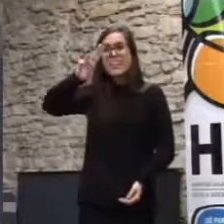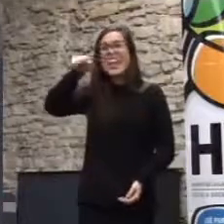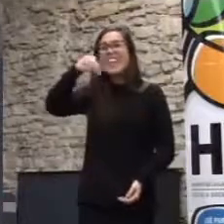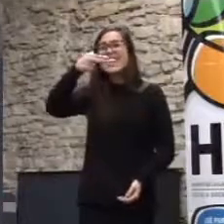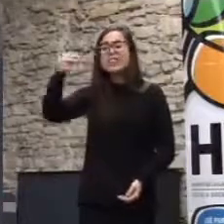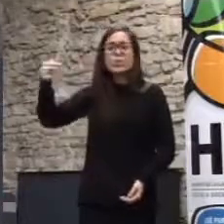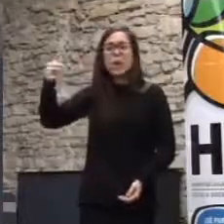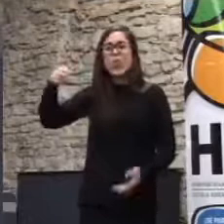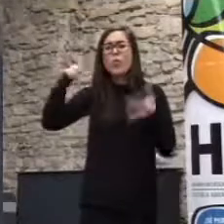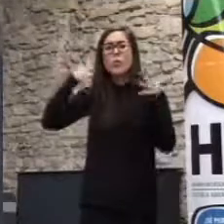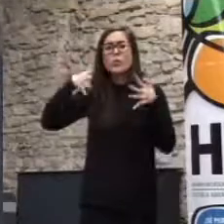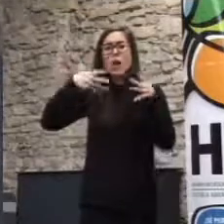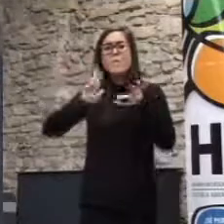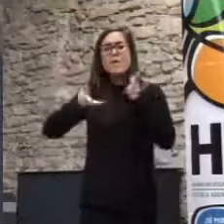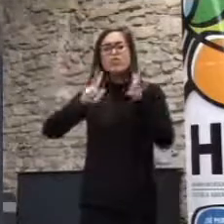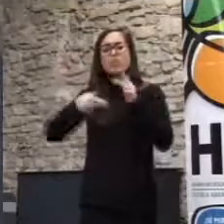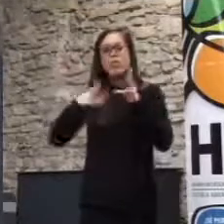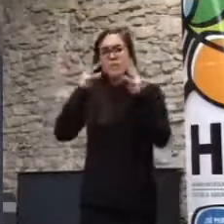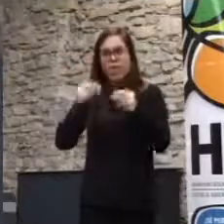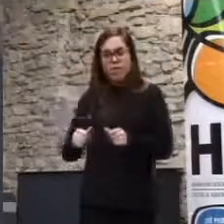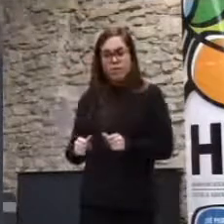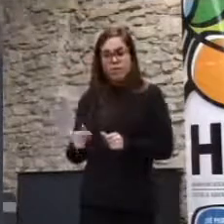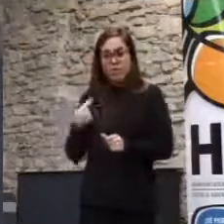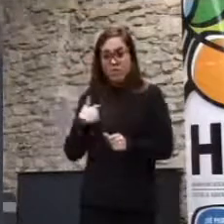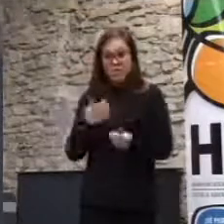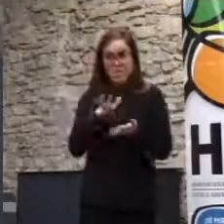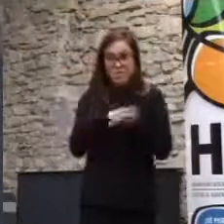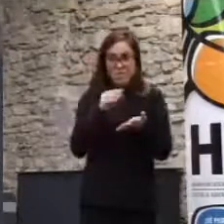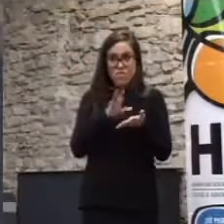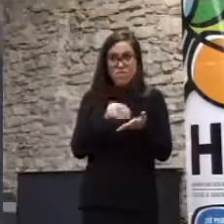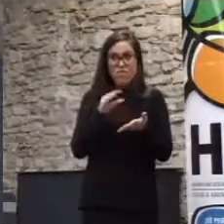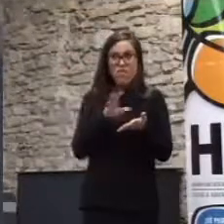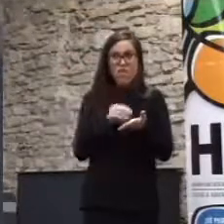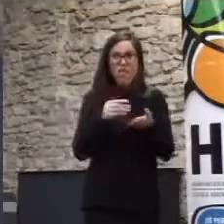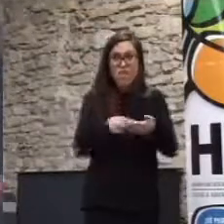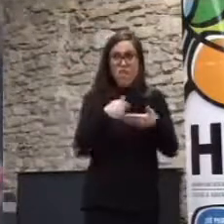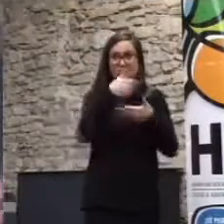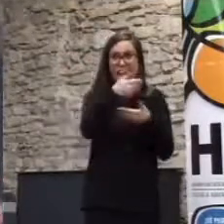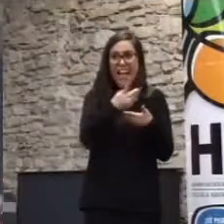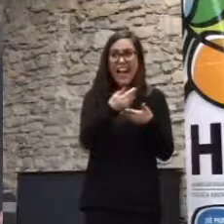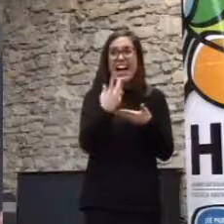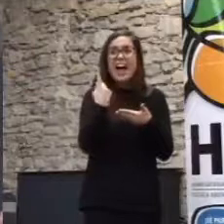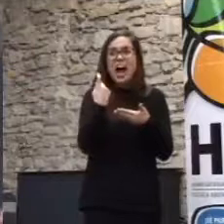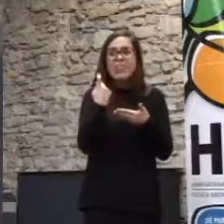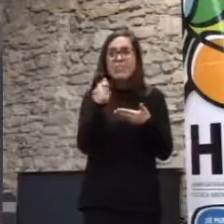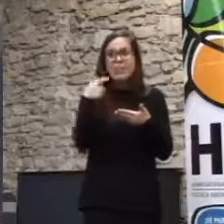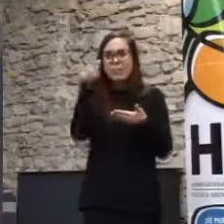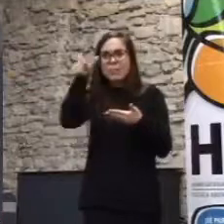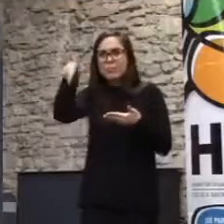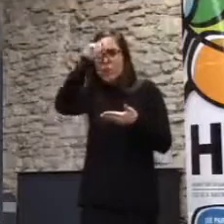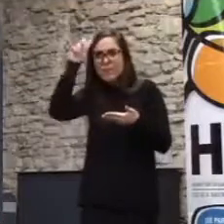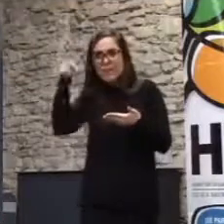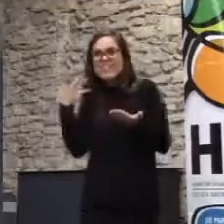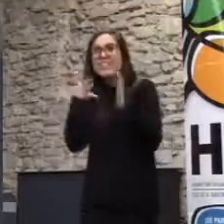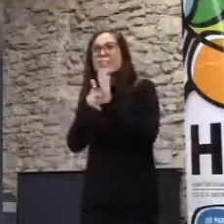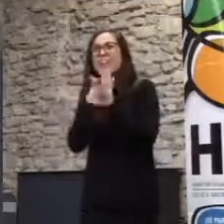Vasco de Finanzas. Y yo decía, necesito un folio para explicarle a alguien de Madrid qué es un Consejo Vasco de Finanzas. Pero claro, es que son